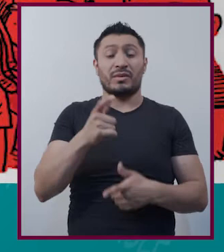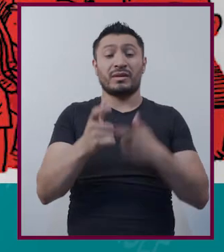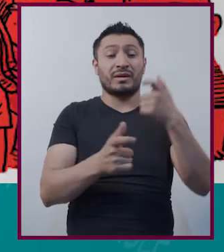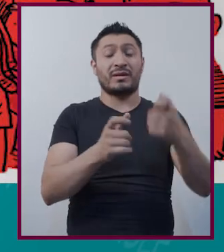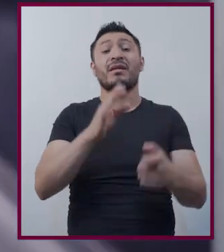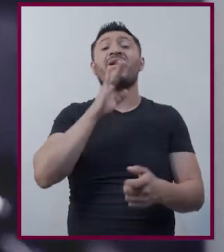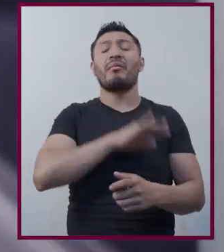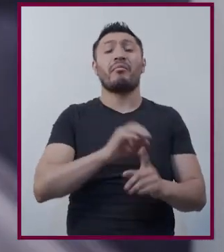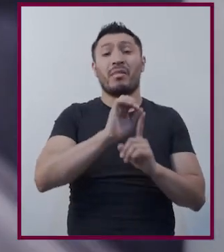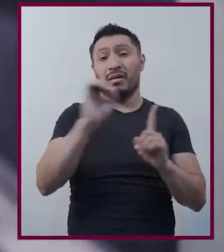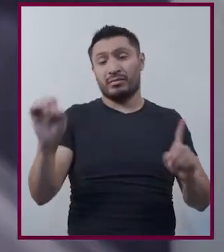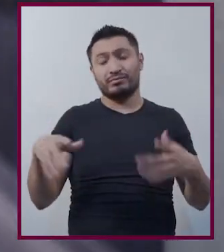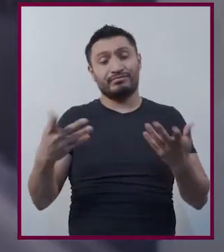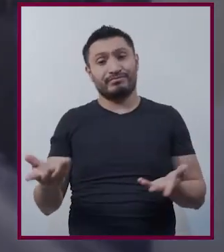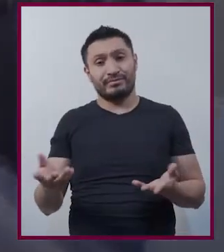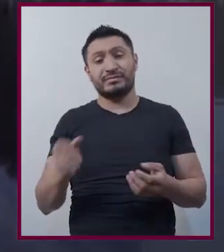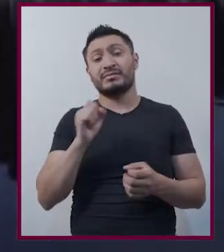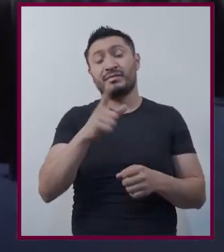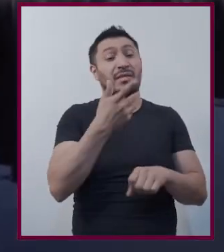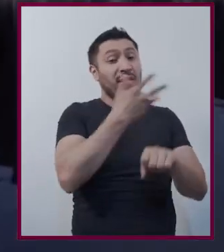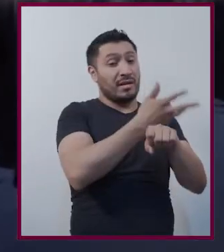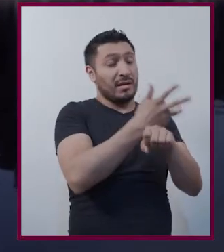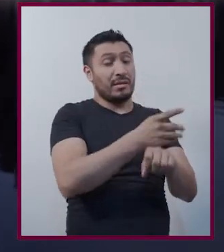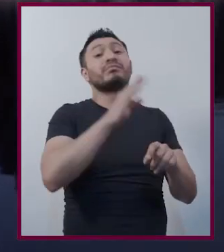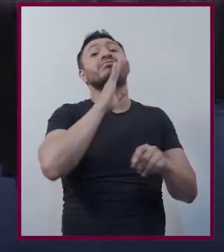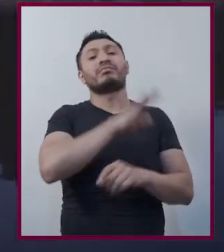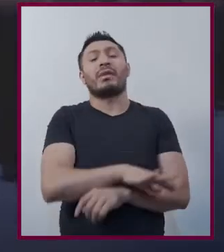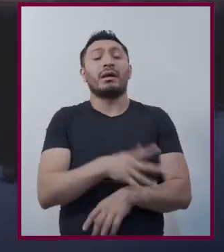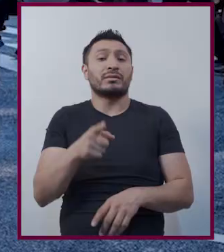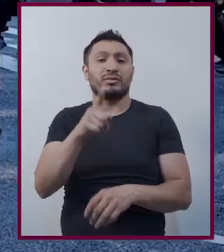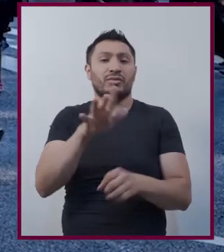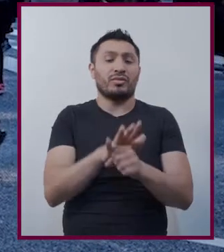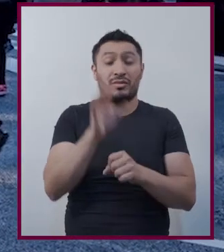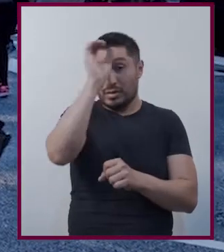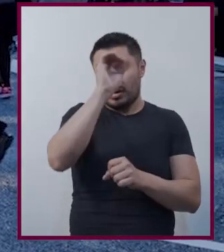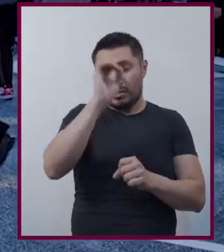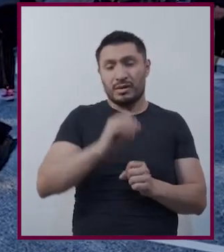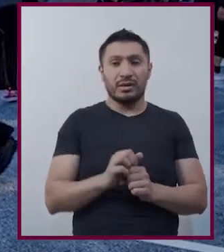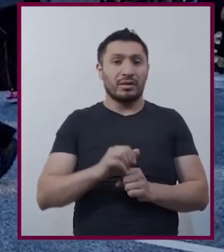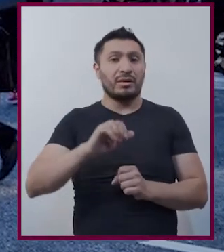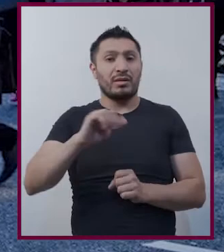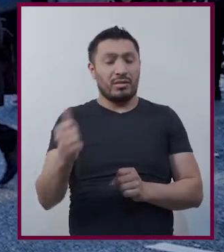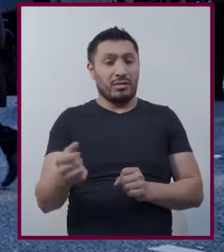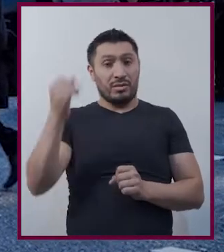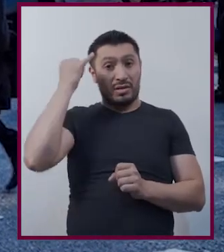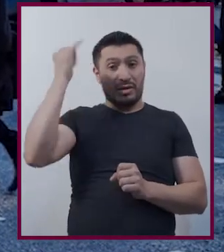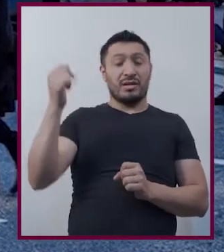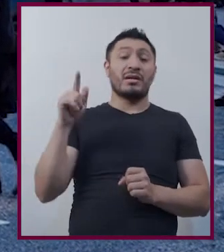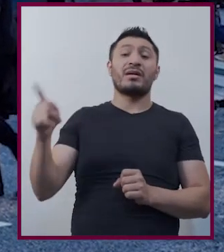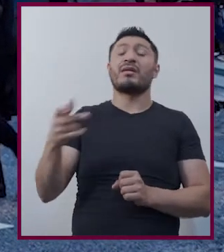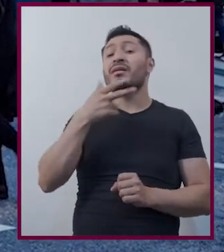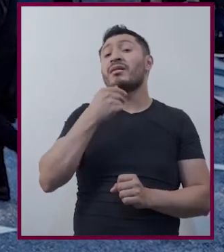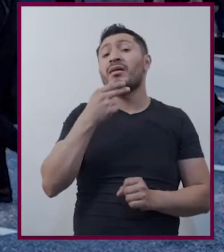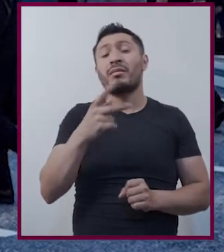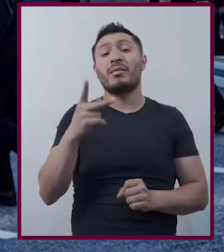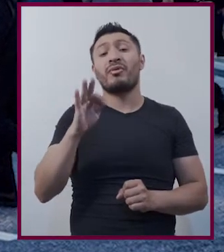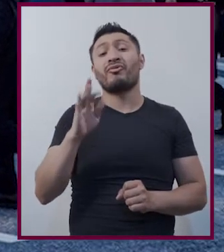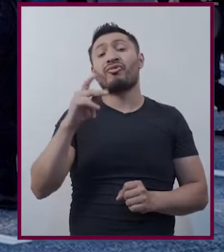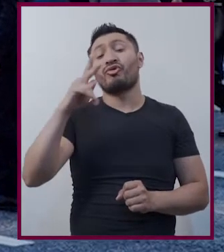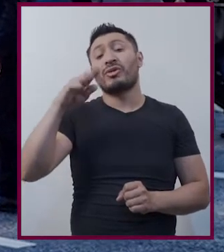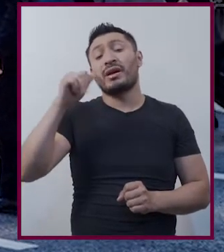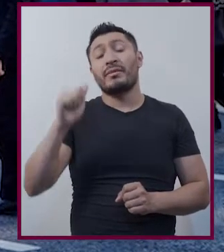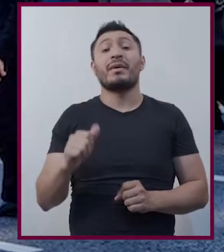en el mundo, incluido los Estados Unidos. ¿Tú qué piensas? Otro argumento del politólogo Fukuyama a favor